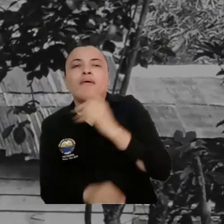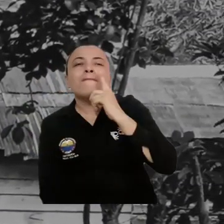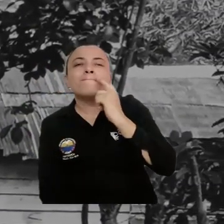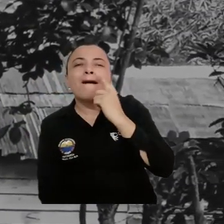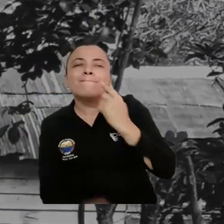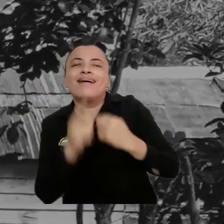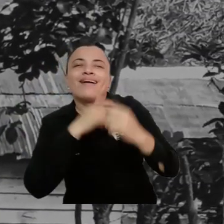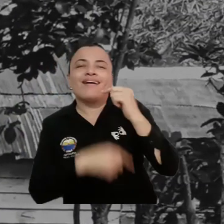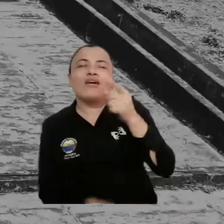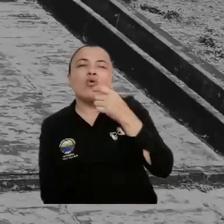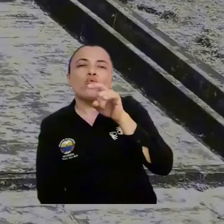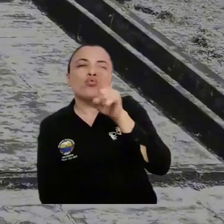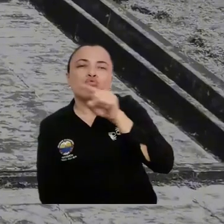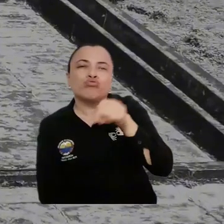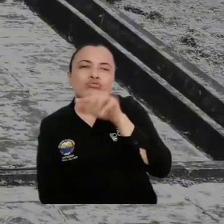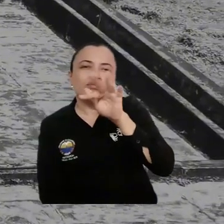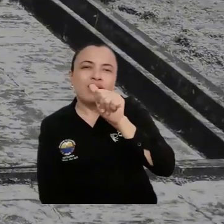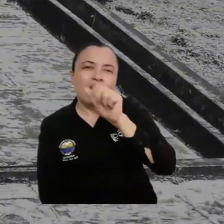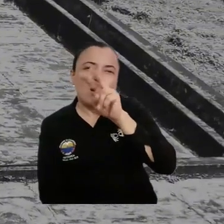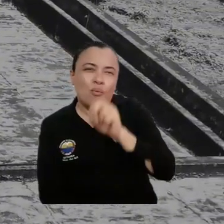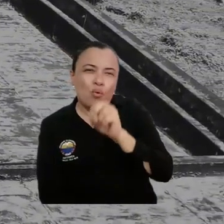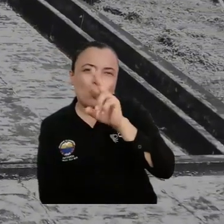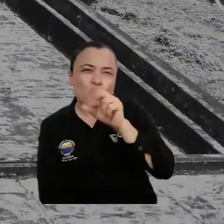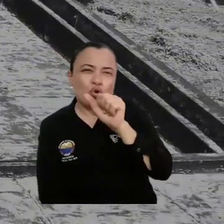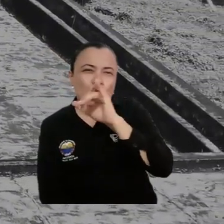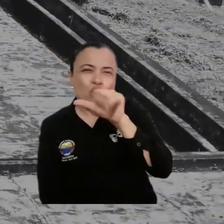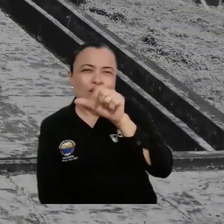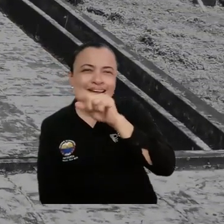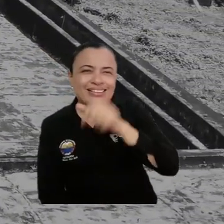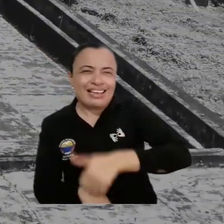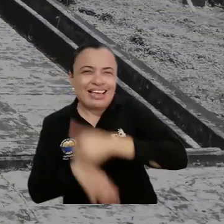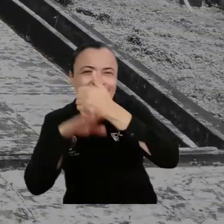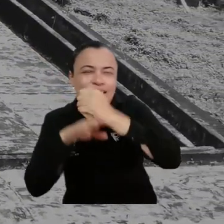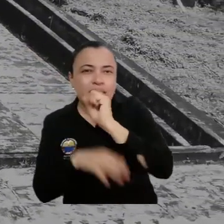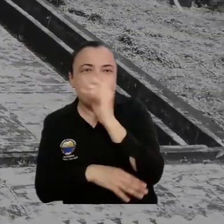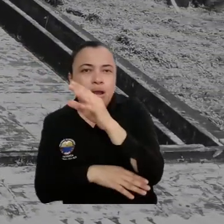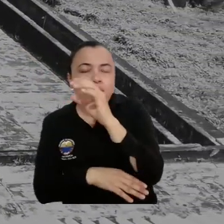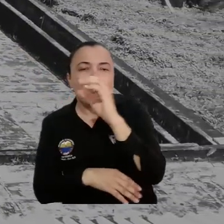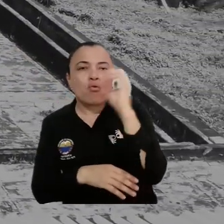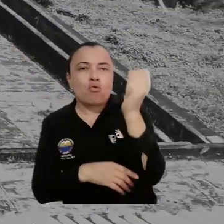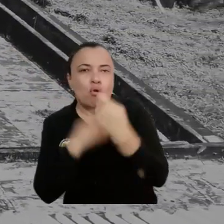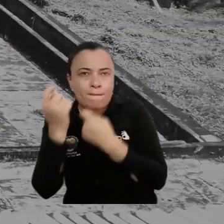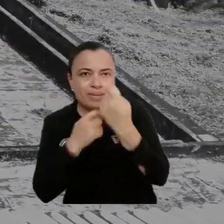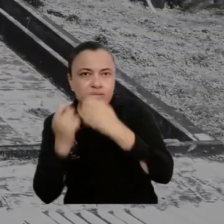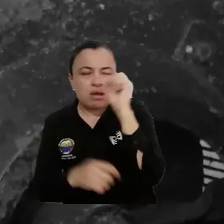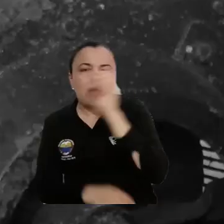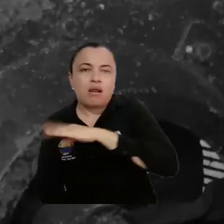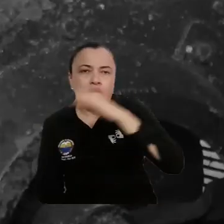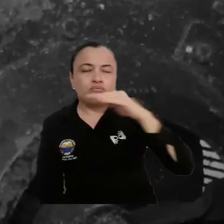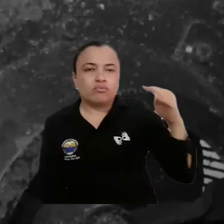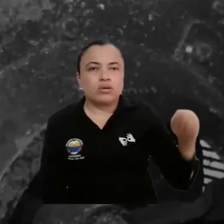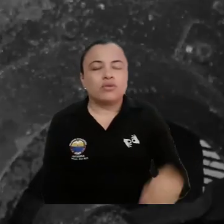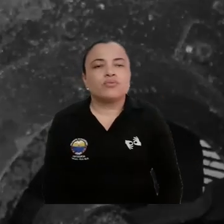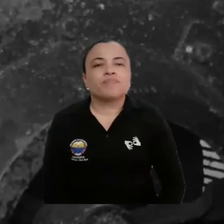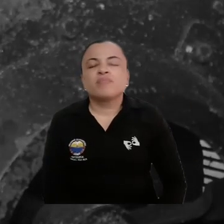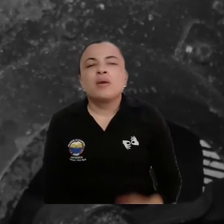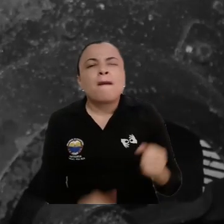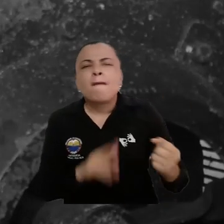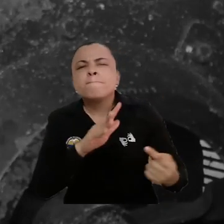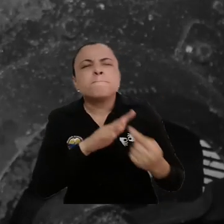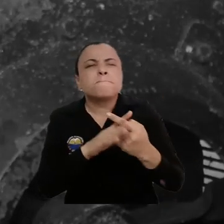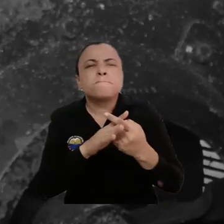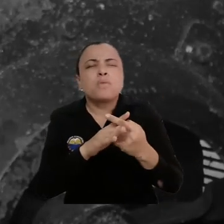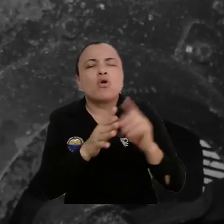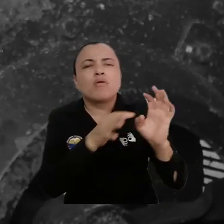era del papá de Gustavo Adolfo Rojas, el que fue gerente del Banco Comercial Antioqueño. Su origen está